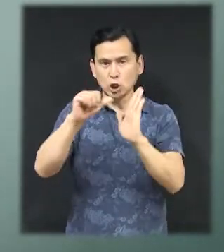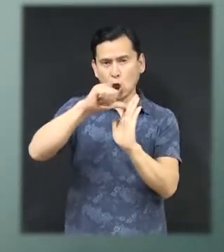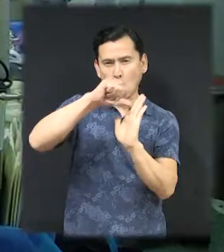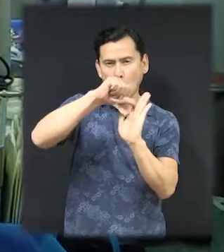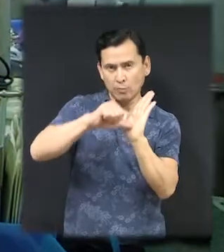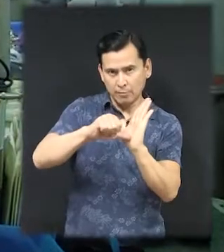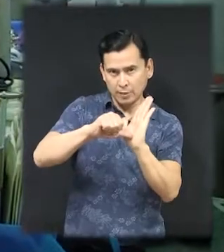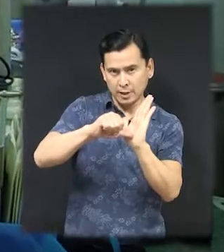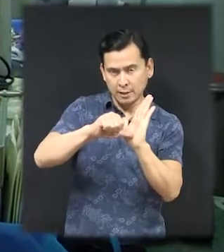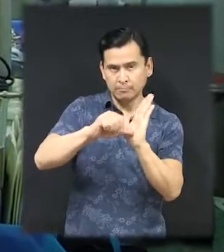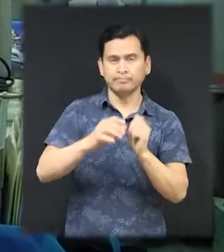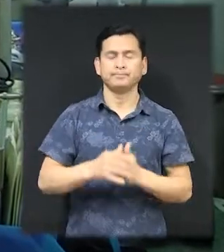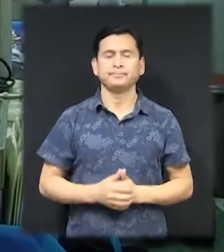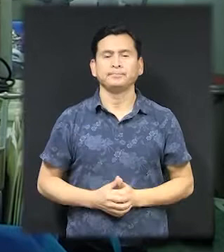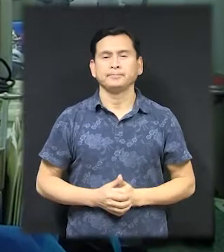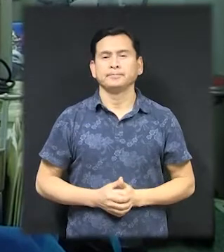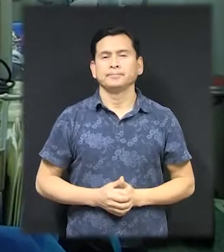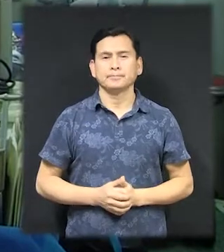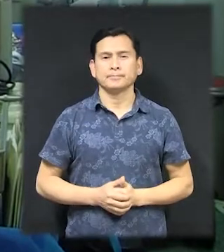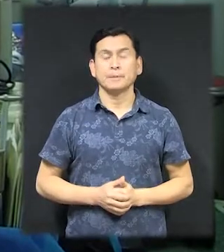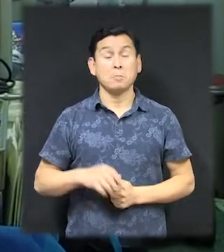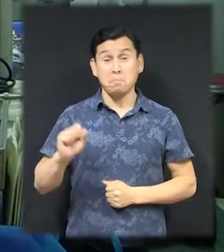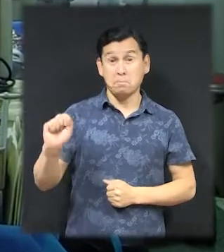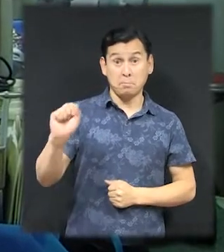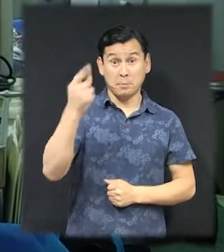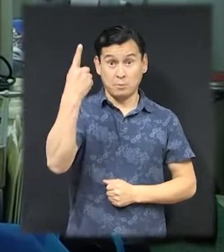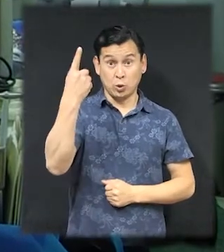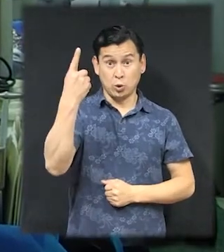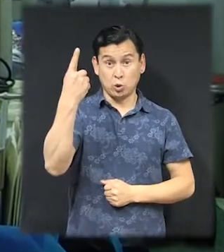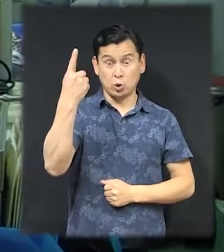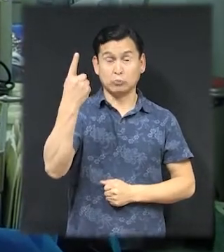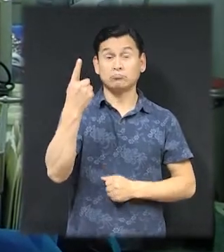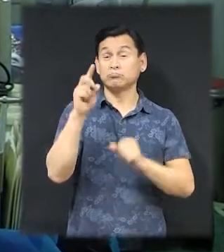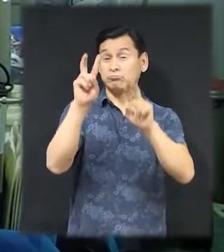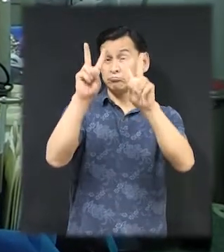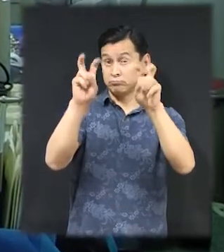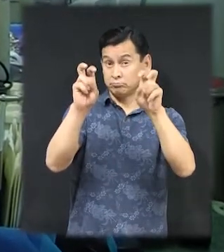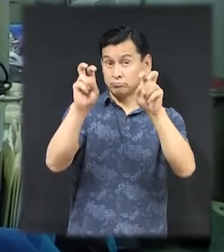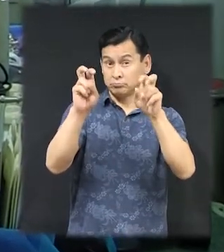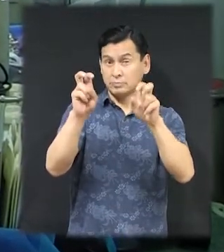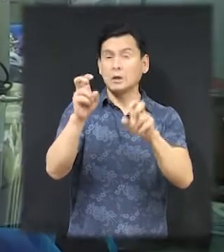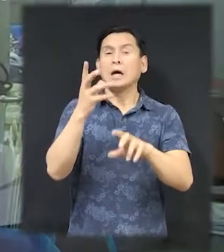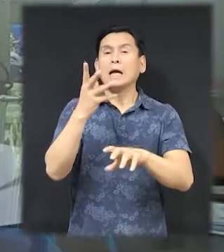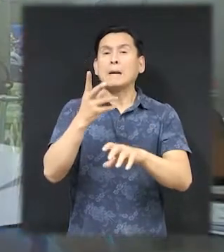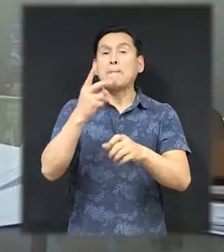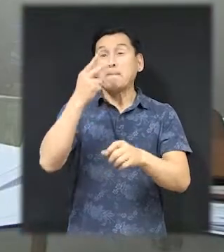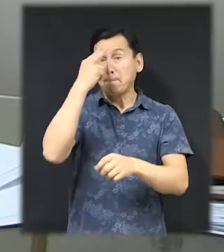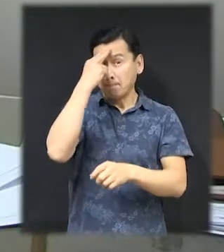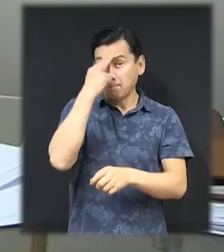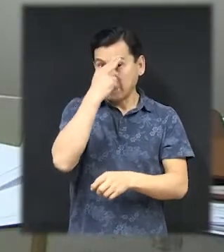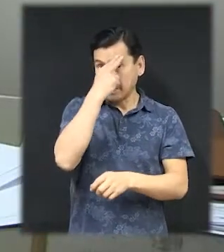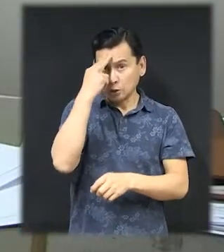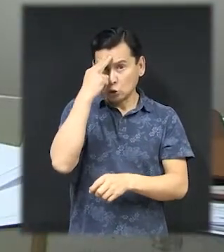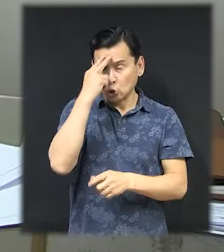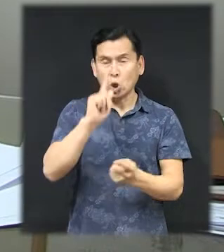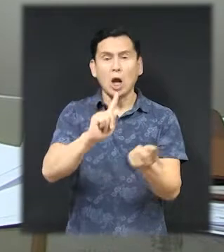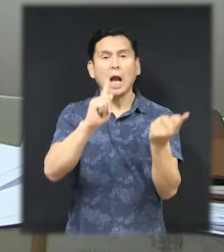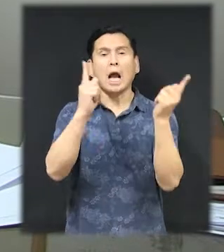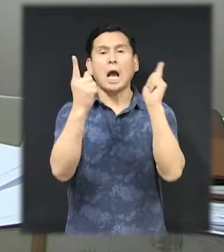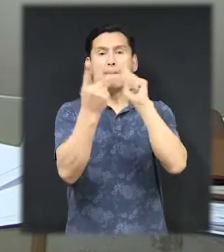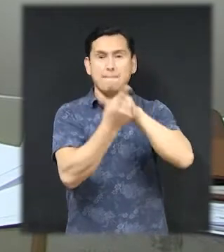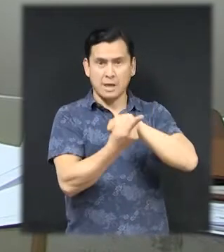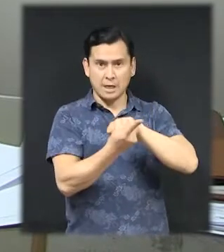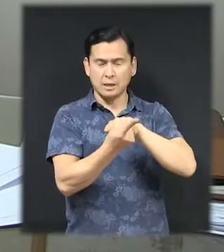atención quirúrgica o a la producción quirúrgica. Lo primero en relación a esto es que tuvimos que a partir de